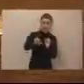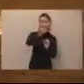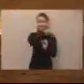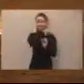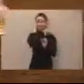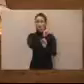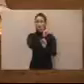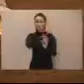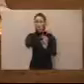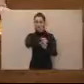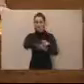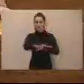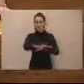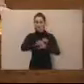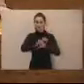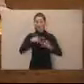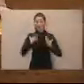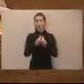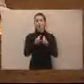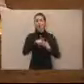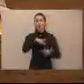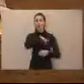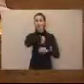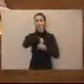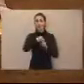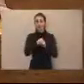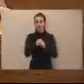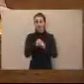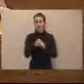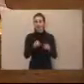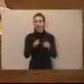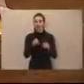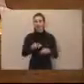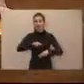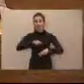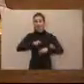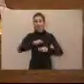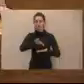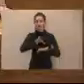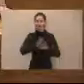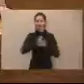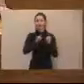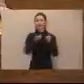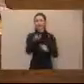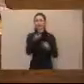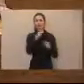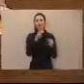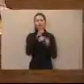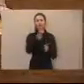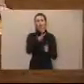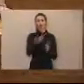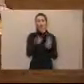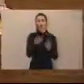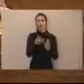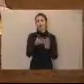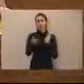Estado con los empleados públicos de la Administración del Estado, equiparar la devolución de una parte de la paga extraordinaria de 2012 arrebatada a